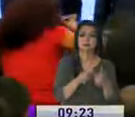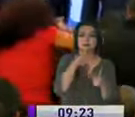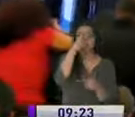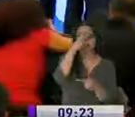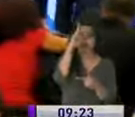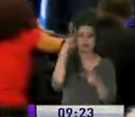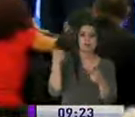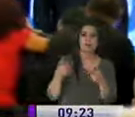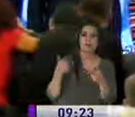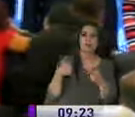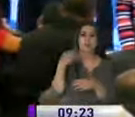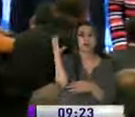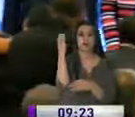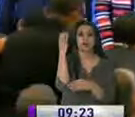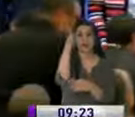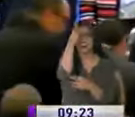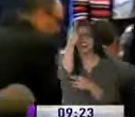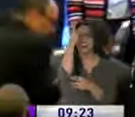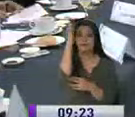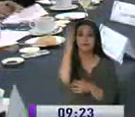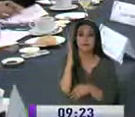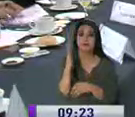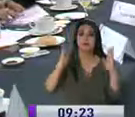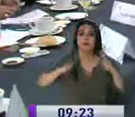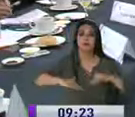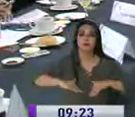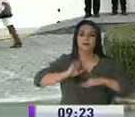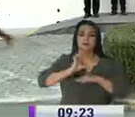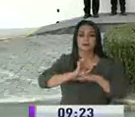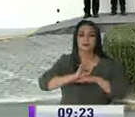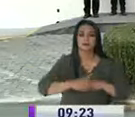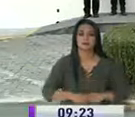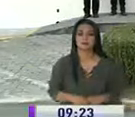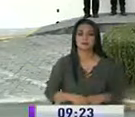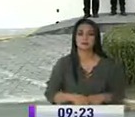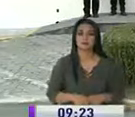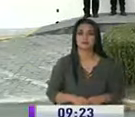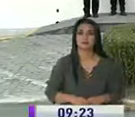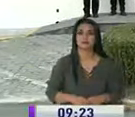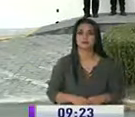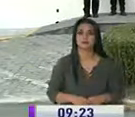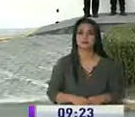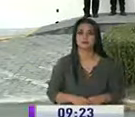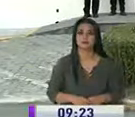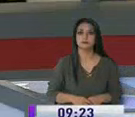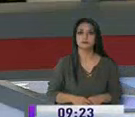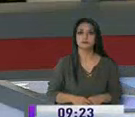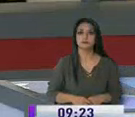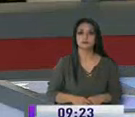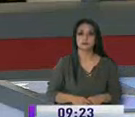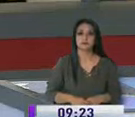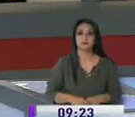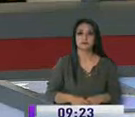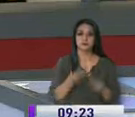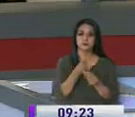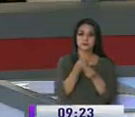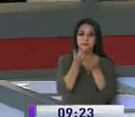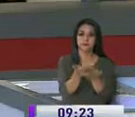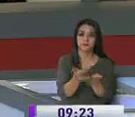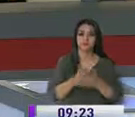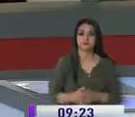México, Argentina, Colombia, Perú, Brasil, Panamá y Ecuador, informó Carolina Basanté. Vamos a otros